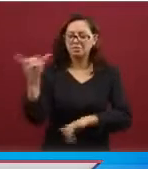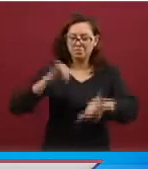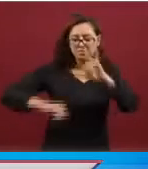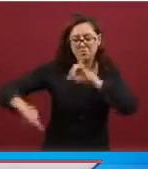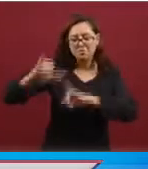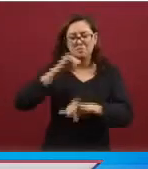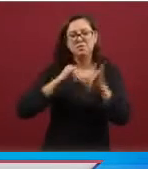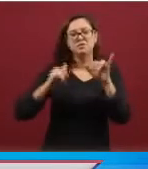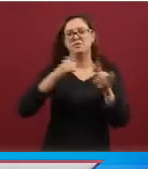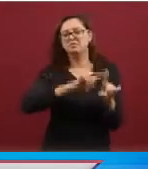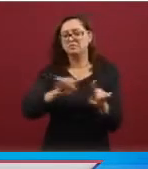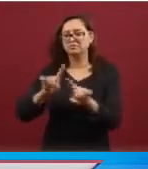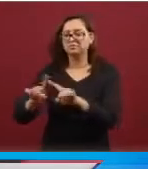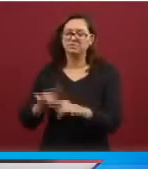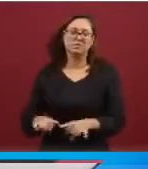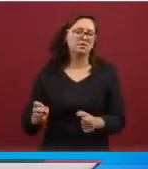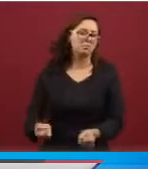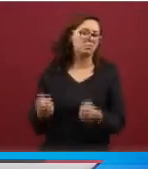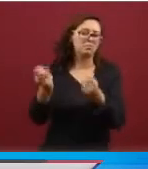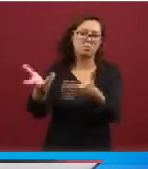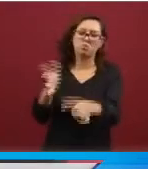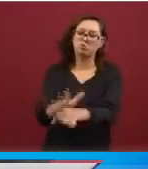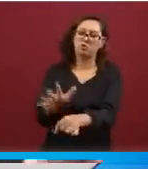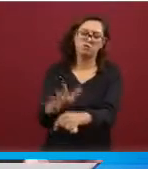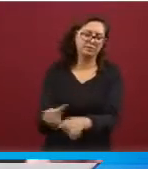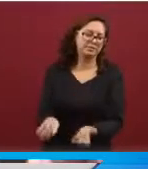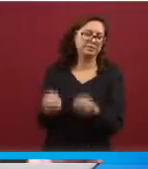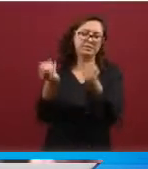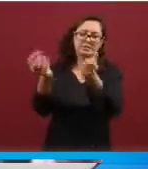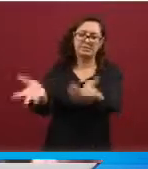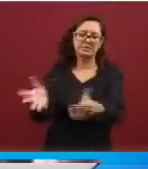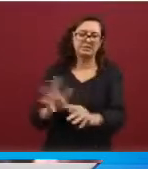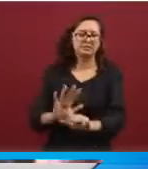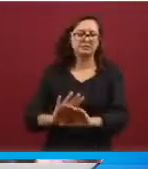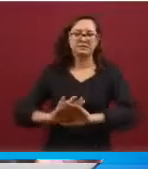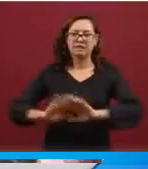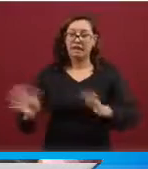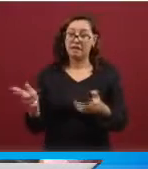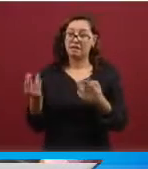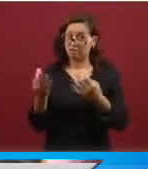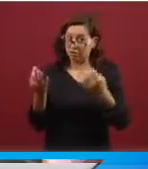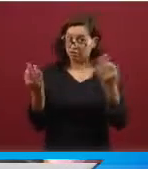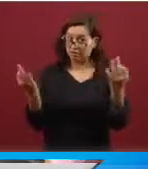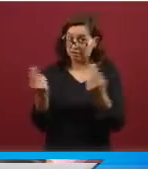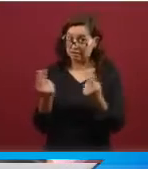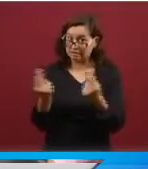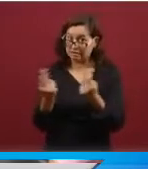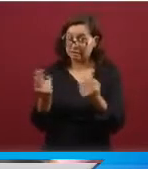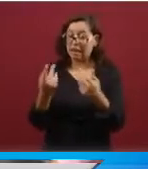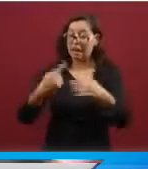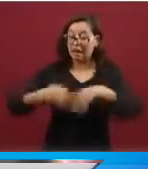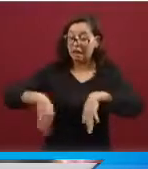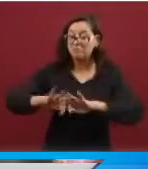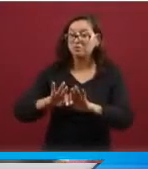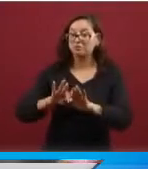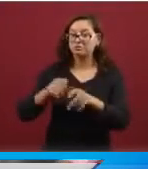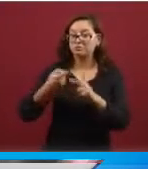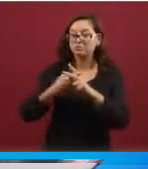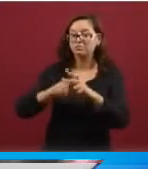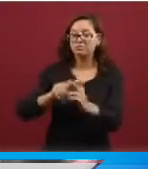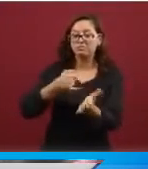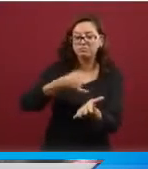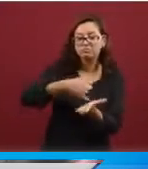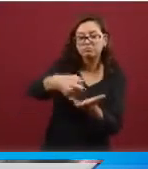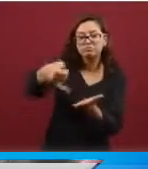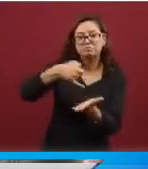Guerrero. Pide el presidente Andrés Manuel López Obrador finalizar con la disputa por fertilizantes en Guerrero y estos se entreguen. Es un estado con mucha